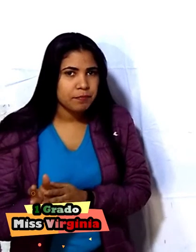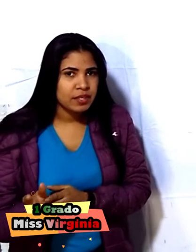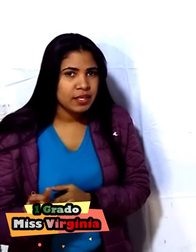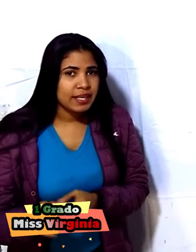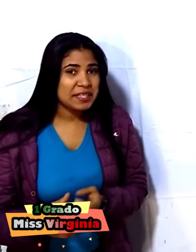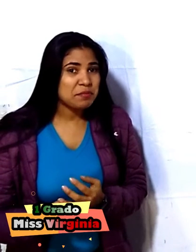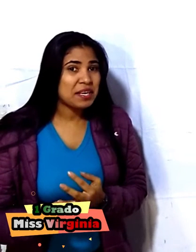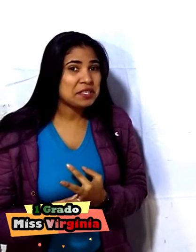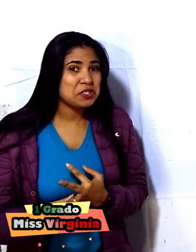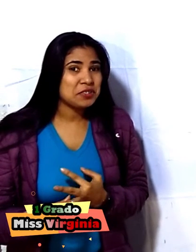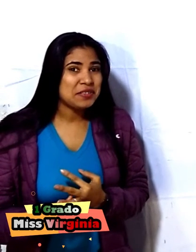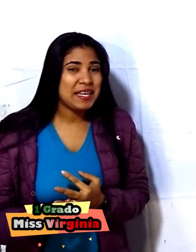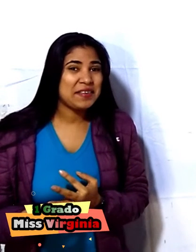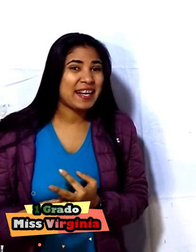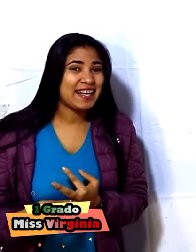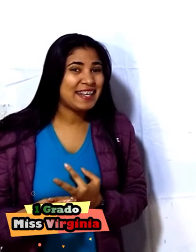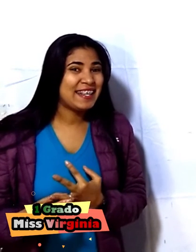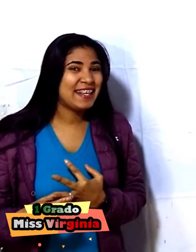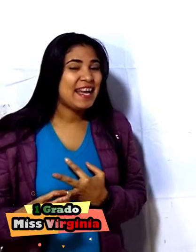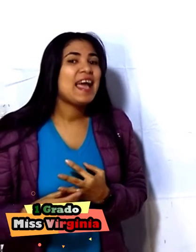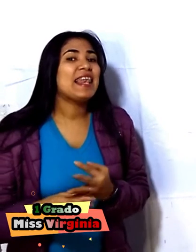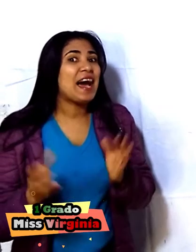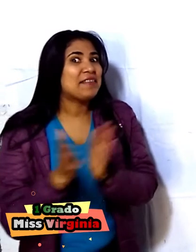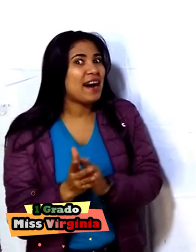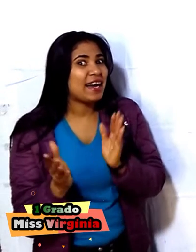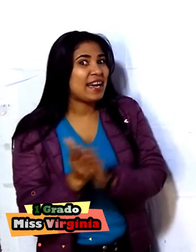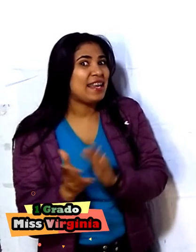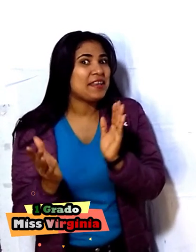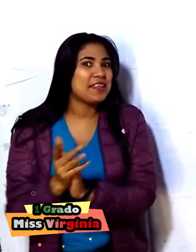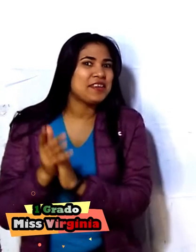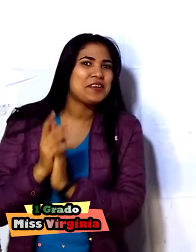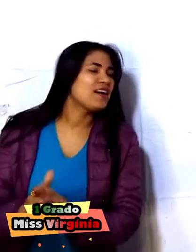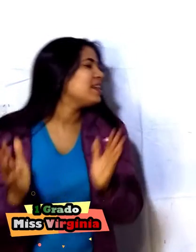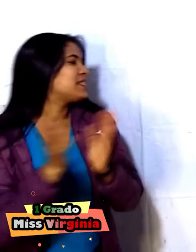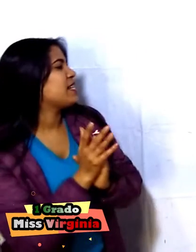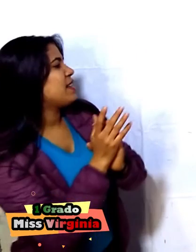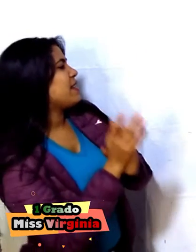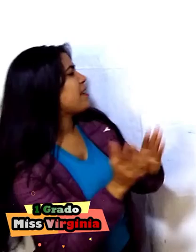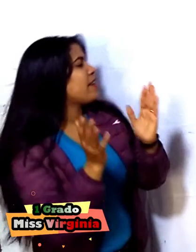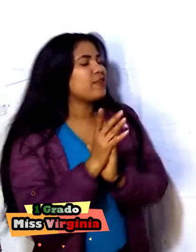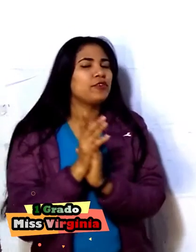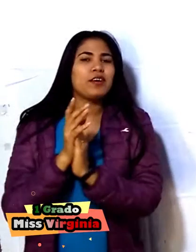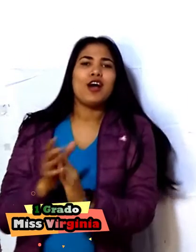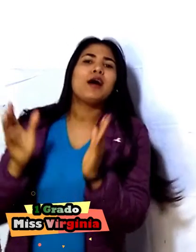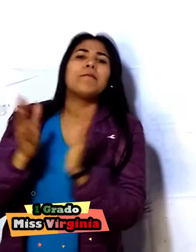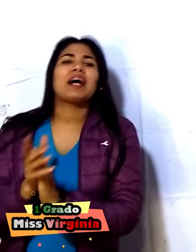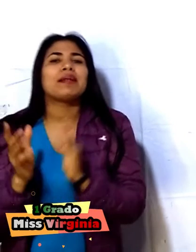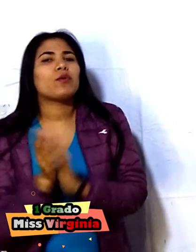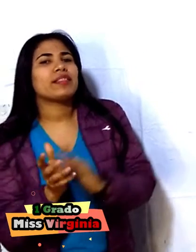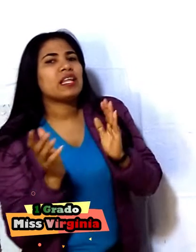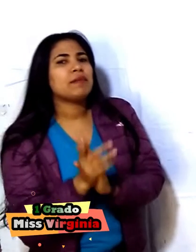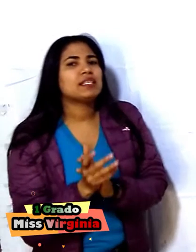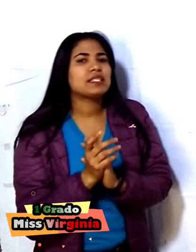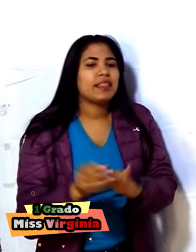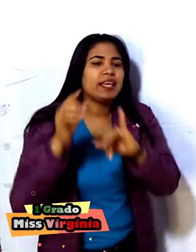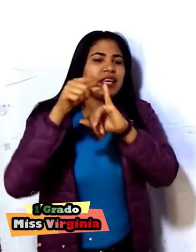¿Ya? ¿Cantamos la canción de la vaca? La vaca le dijo al lechero: págame la